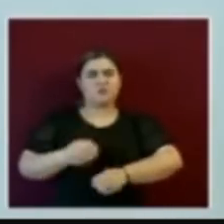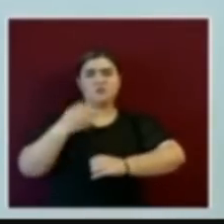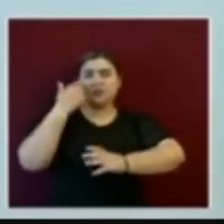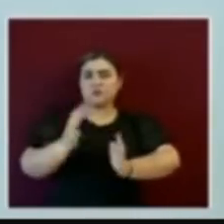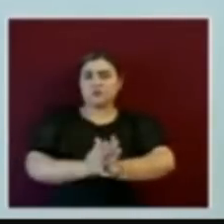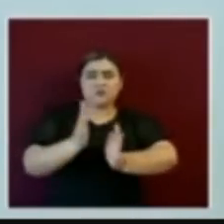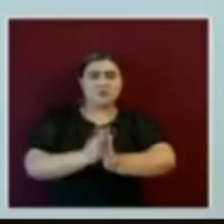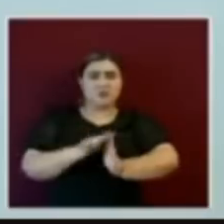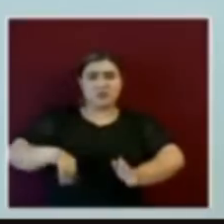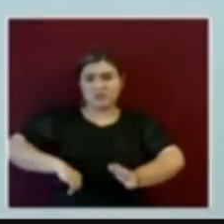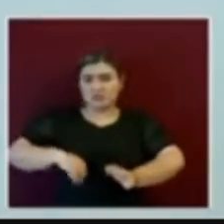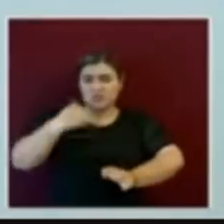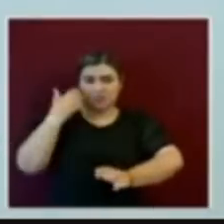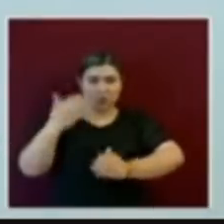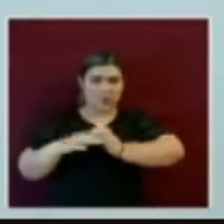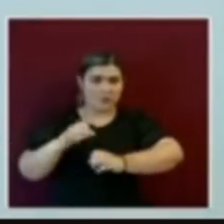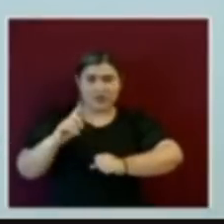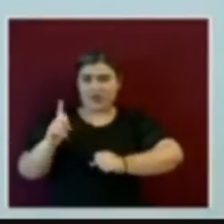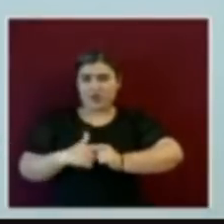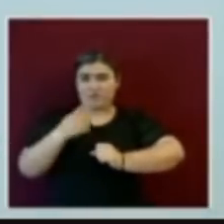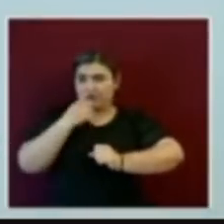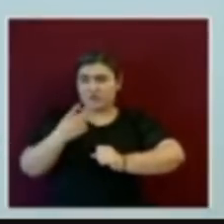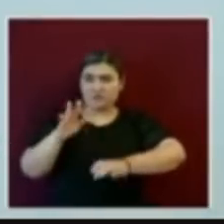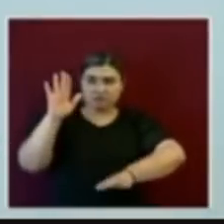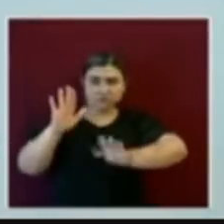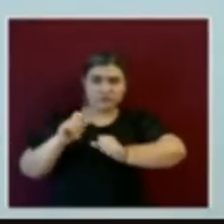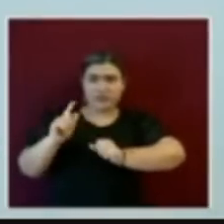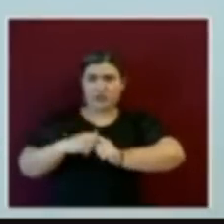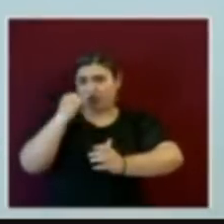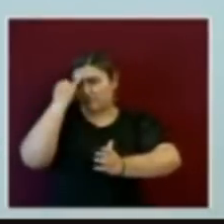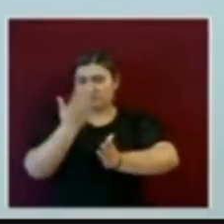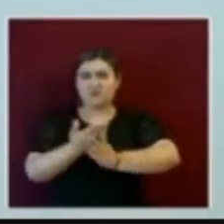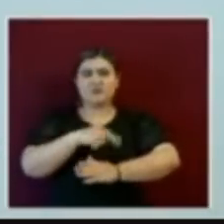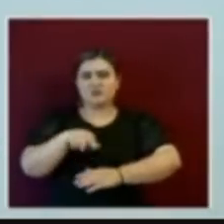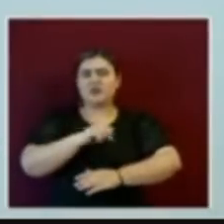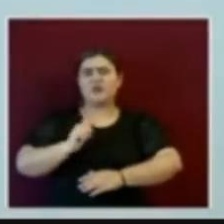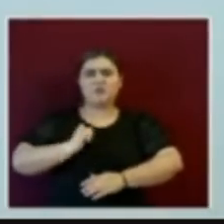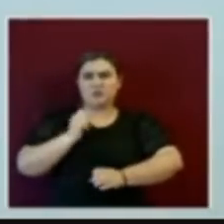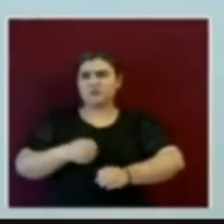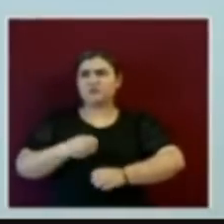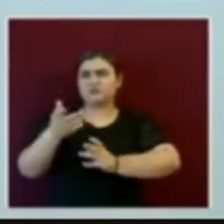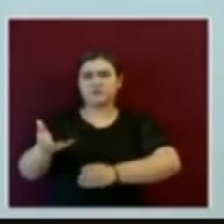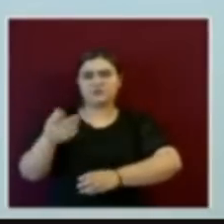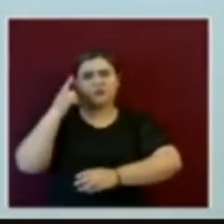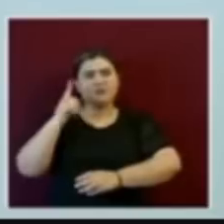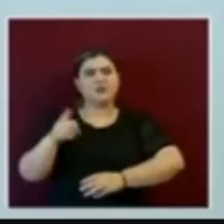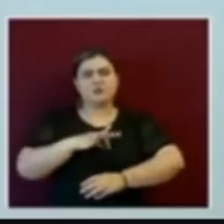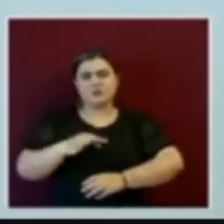estuvo interesado en hacer algún comentario, alguna propuesta, ahí la externó con toda